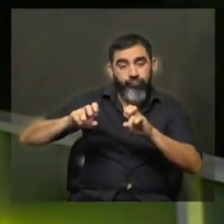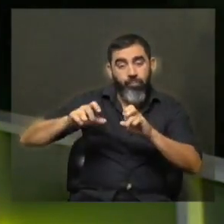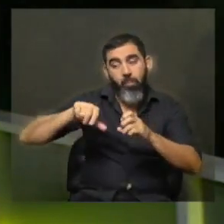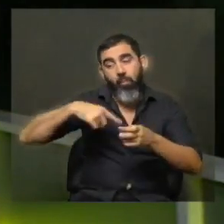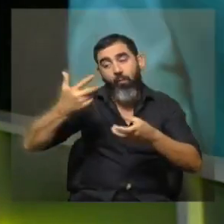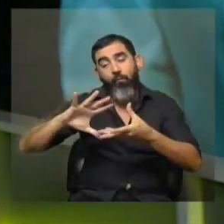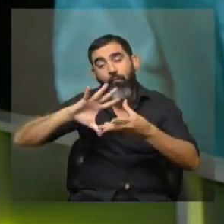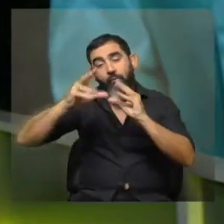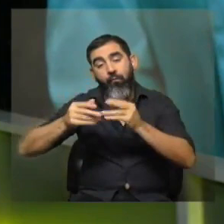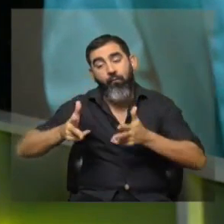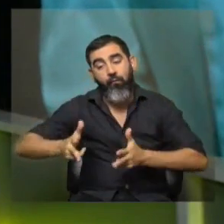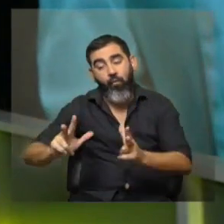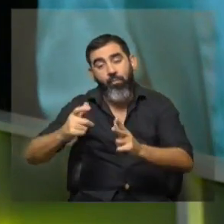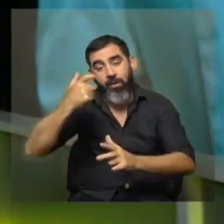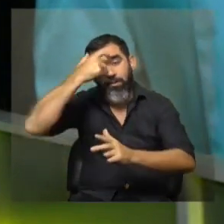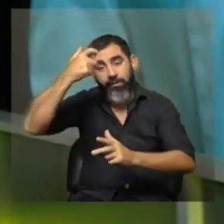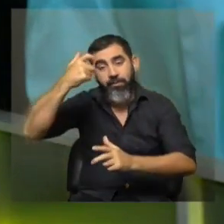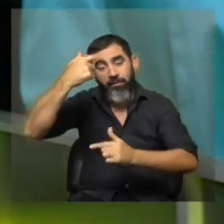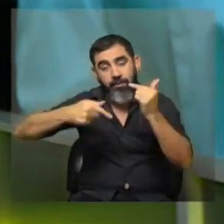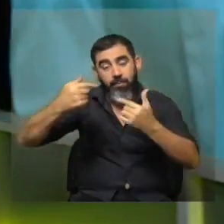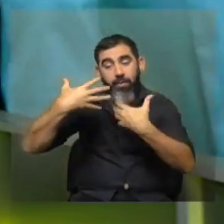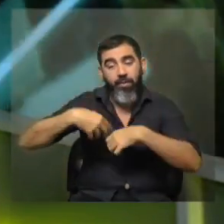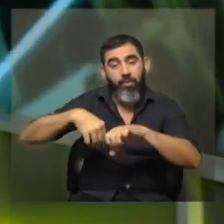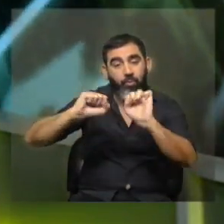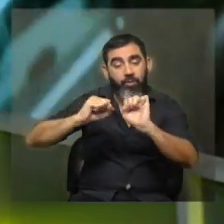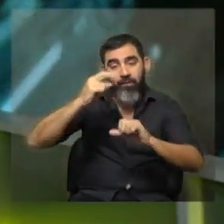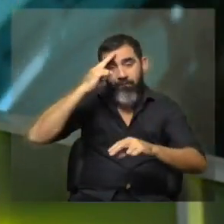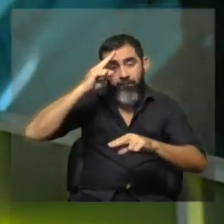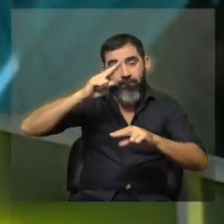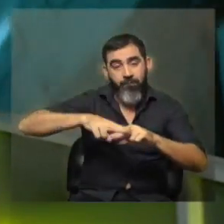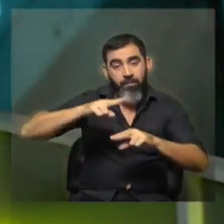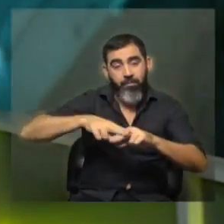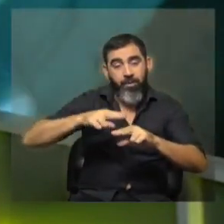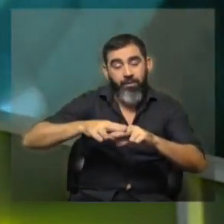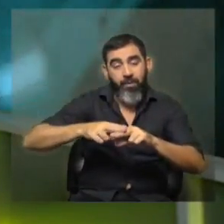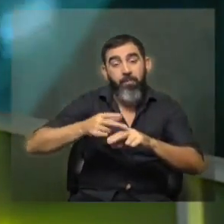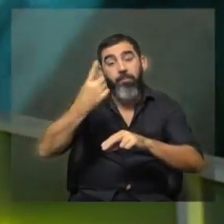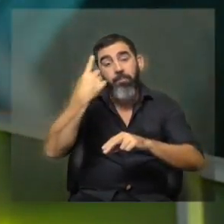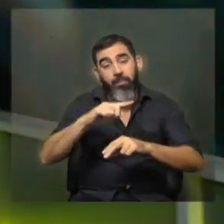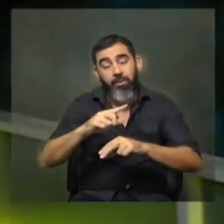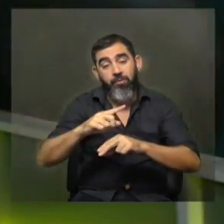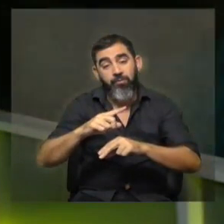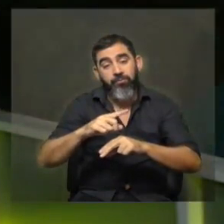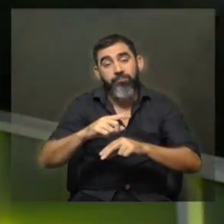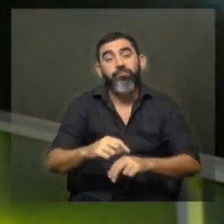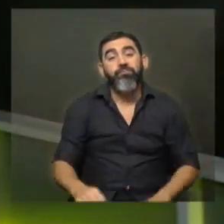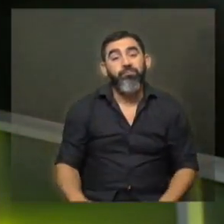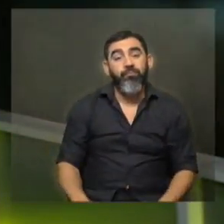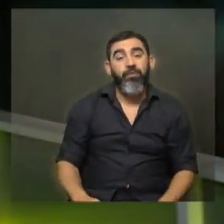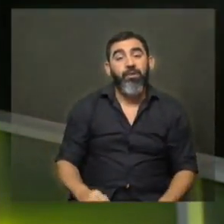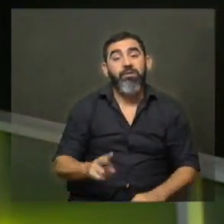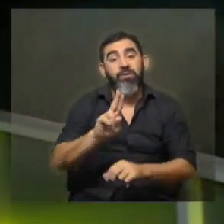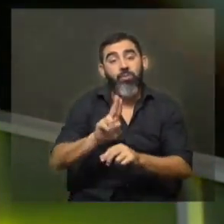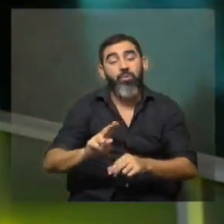alternativos, técnicas moleculares para poder detectar la enfermedad de Chagas, pero mientras tanto se utiliza